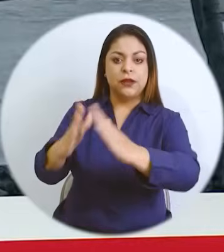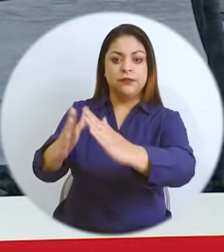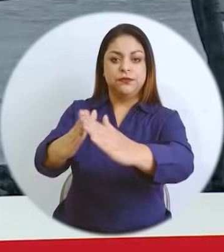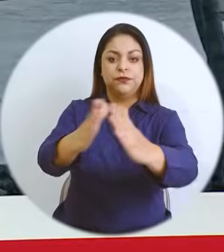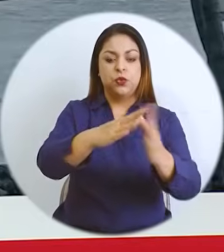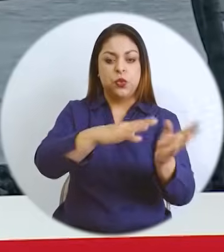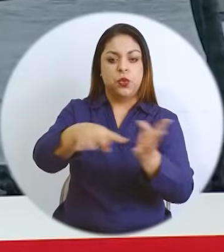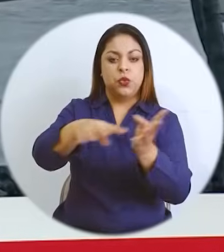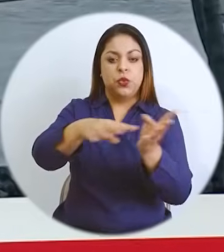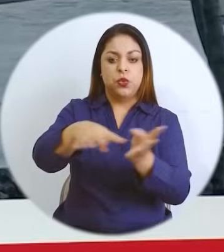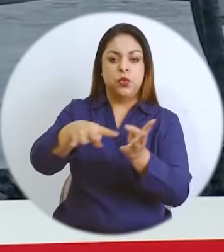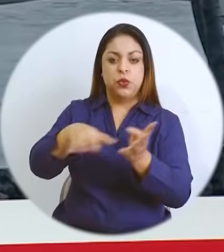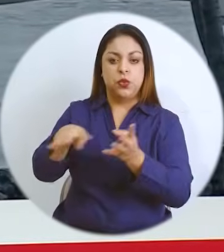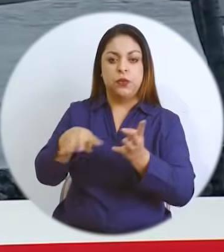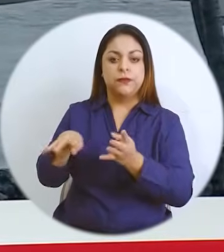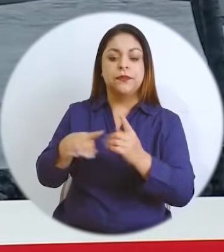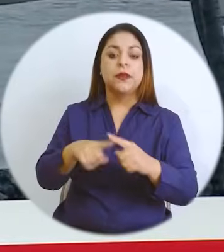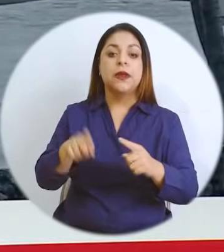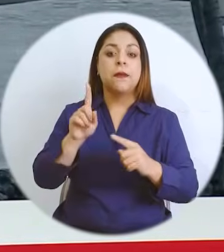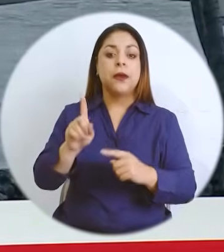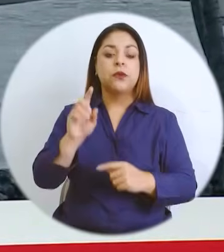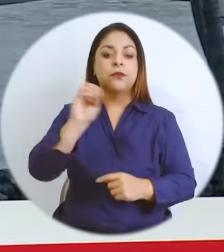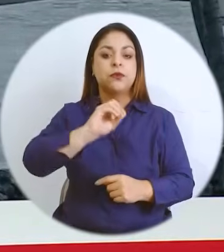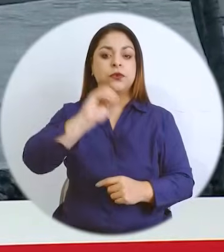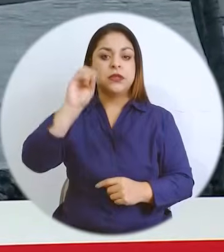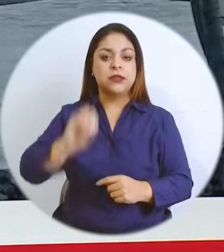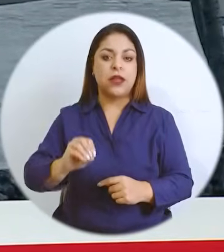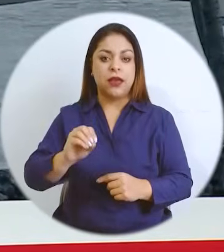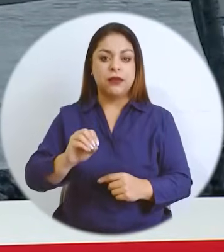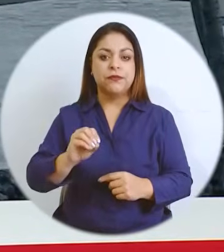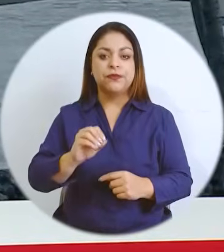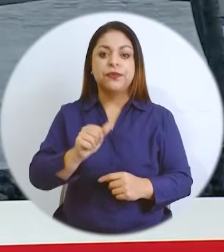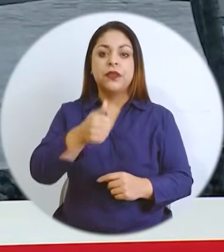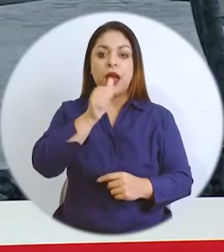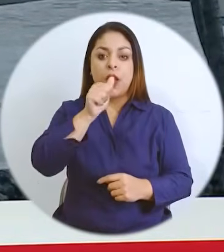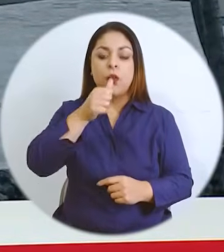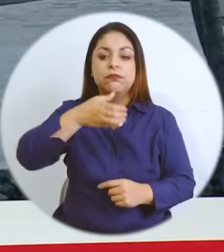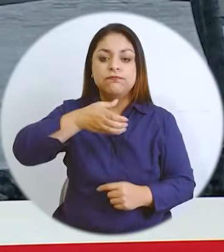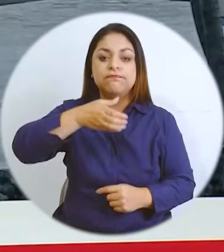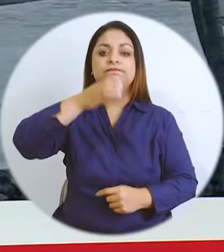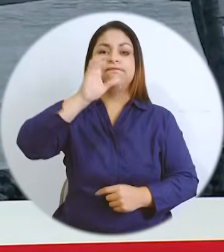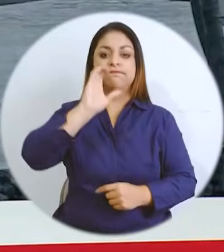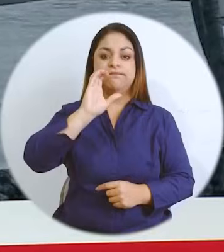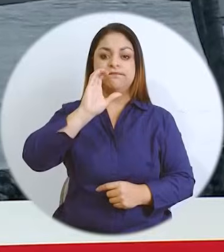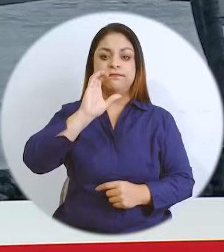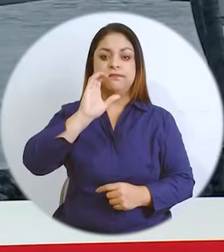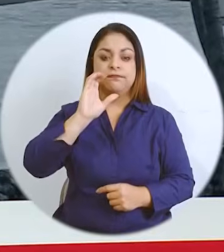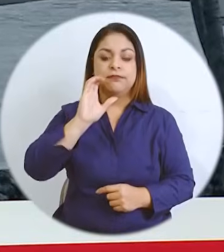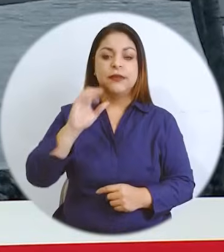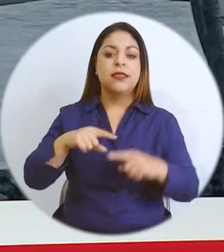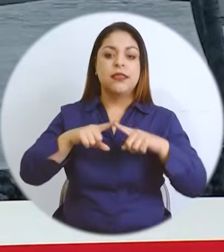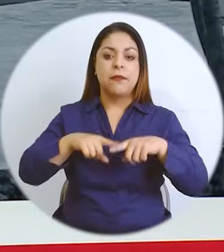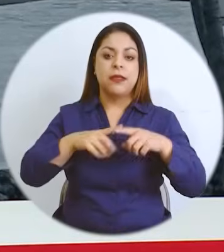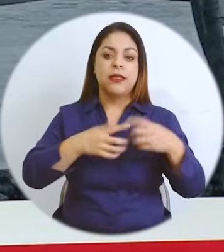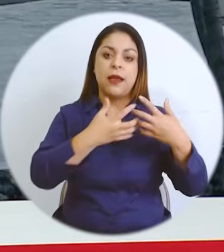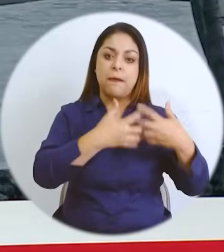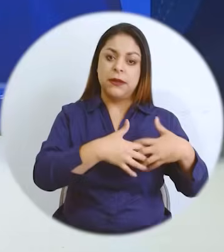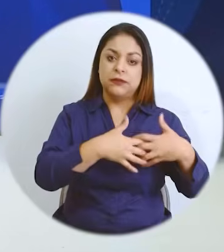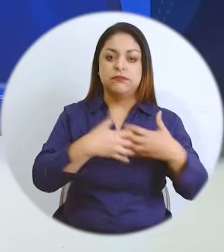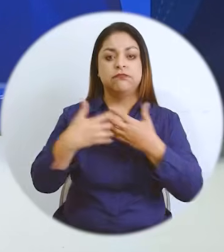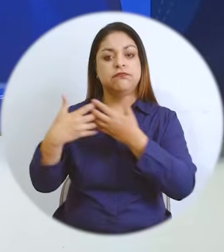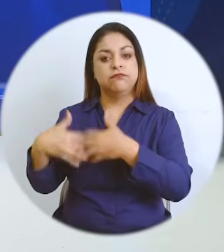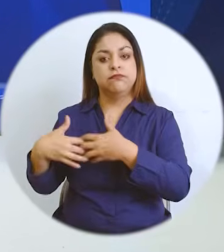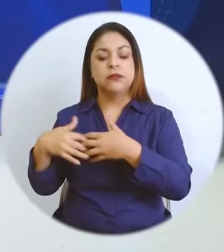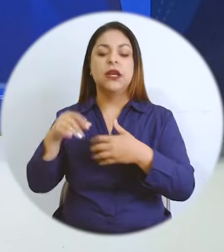pero el indicador con respecto al porcentaje de agua potable que llega dependiendo del ente operador ha